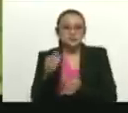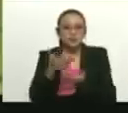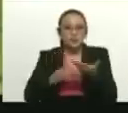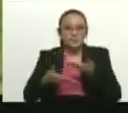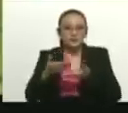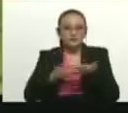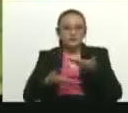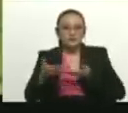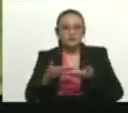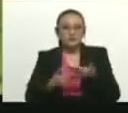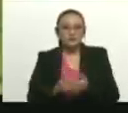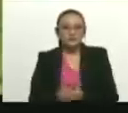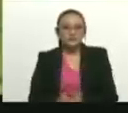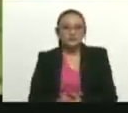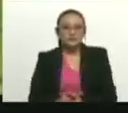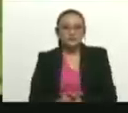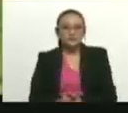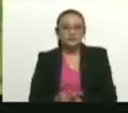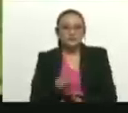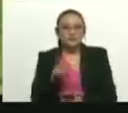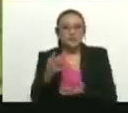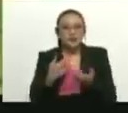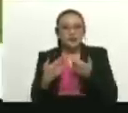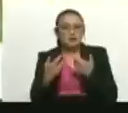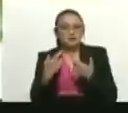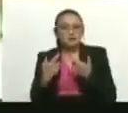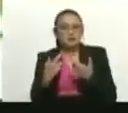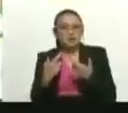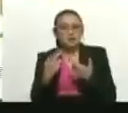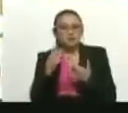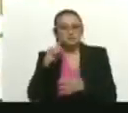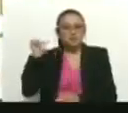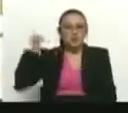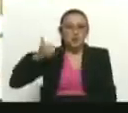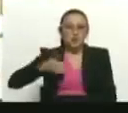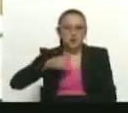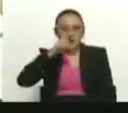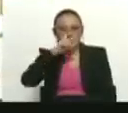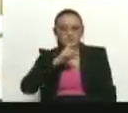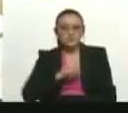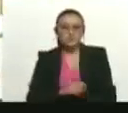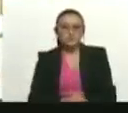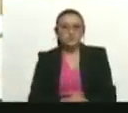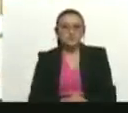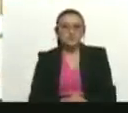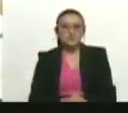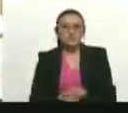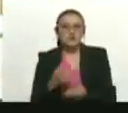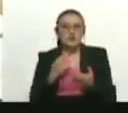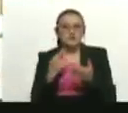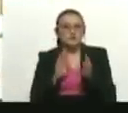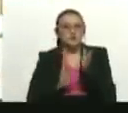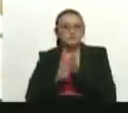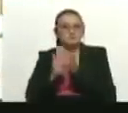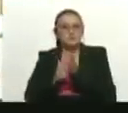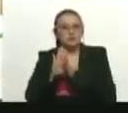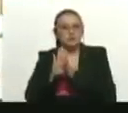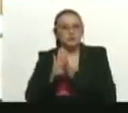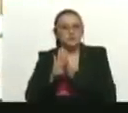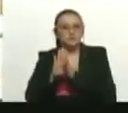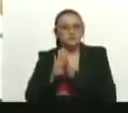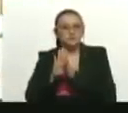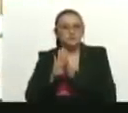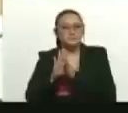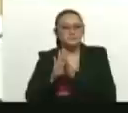compartido. Son relaciones que han demostrado a lo largo de los años ser relaciones fructíferas,